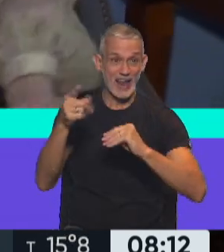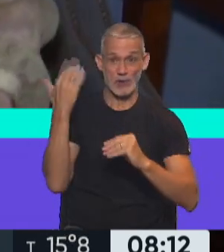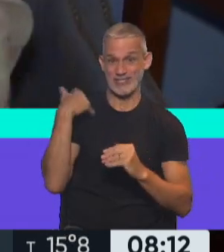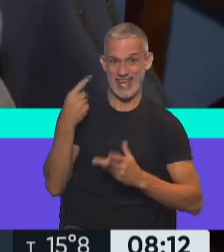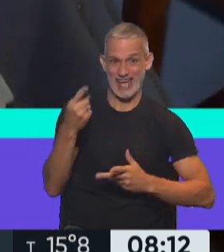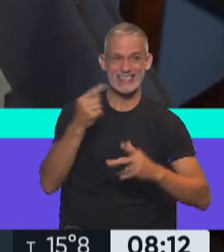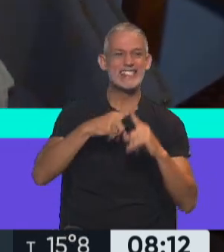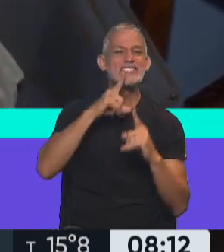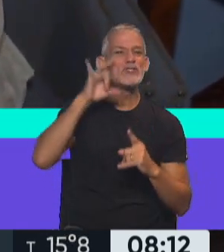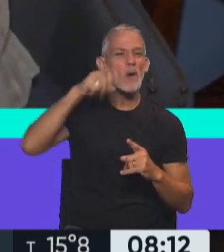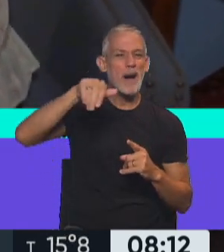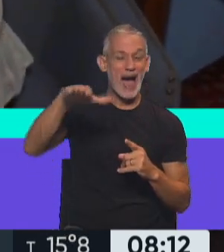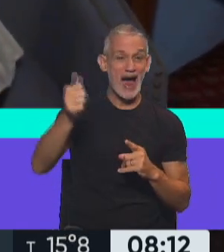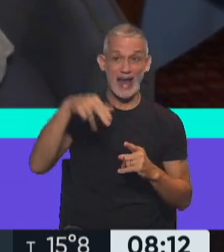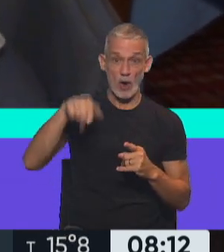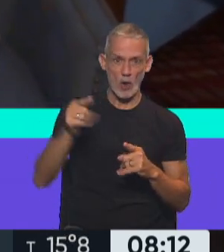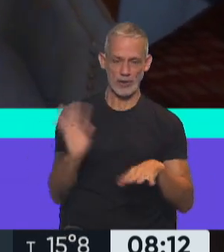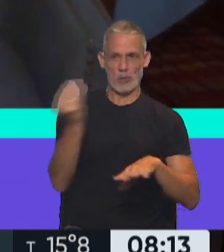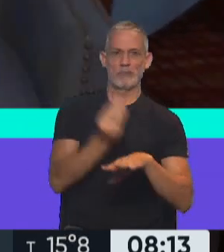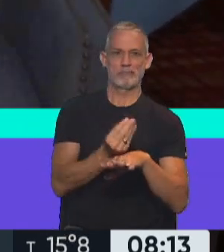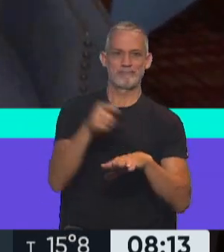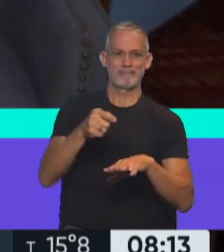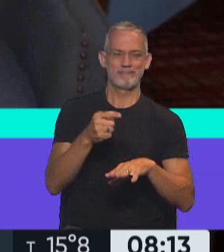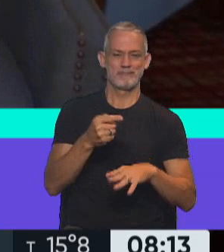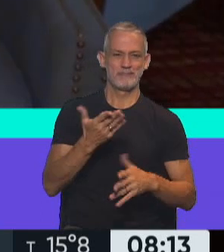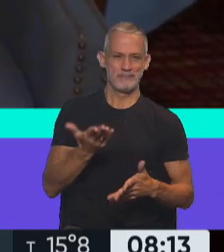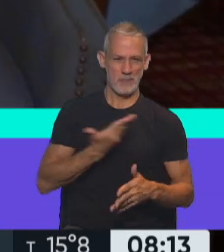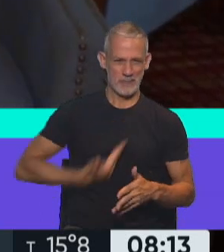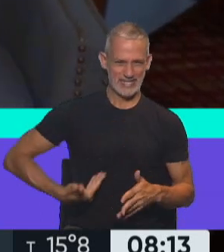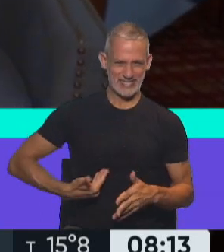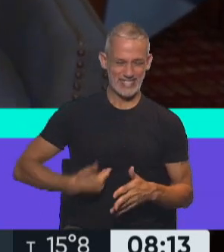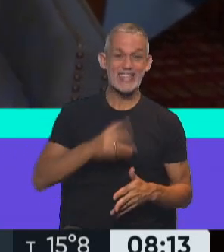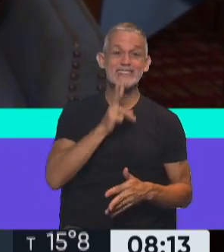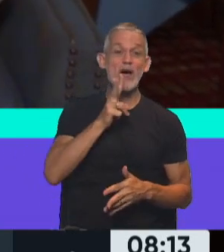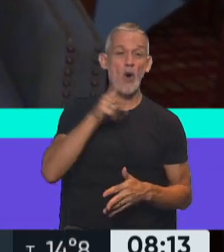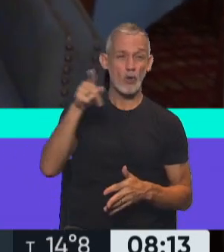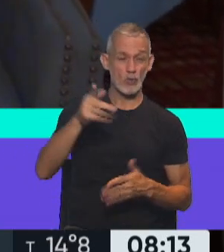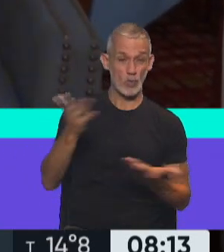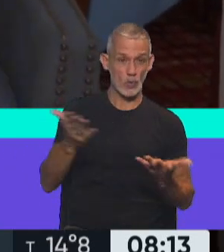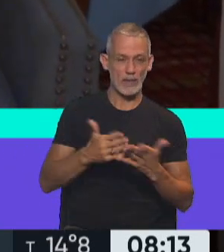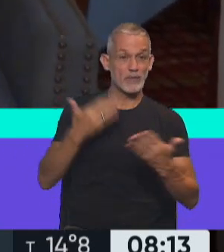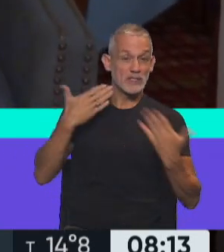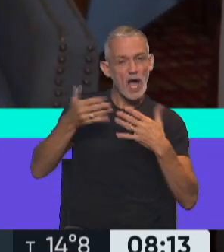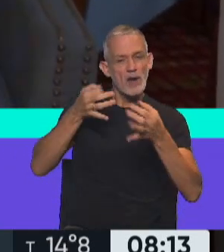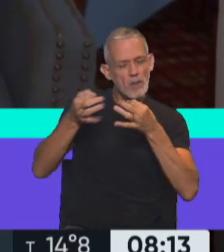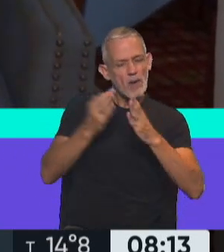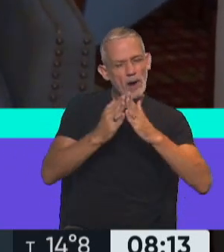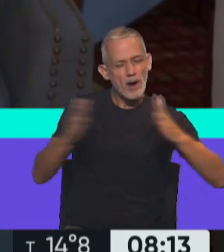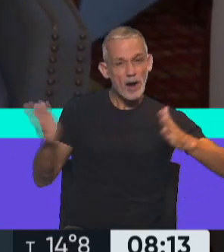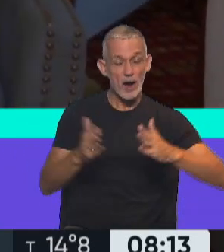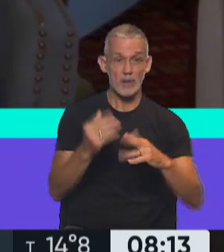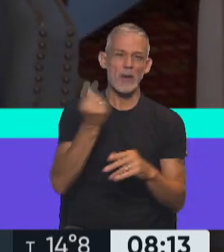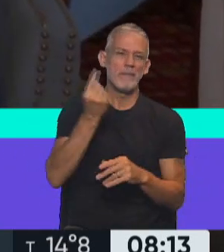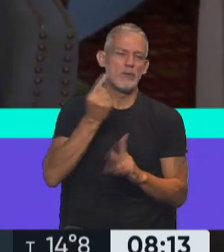con Xiomara Castro, quien hoy estará asumiendo la presidencia de Honduras, una charla que se extendió durante